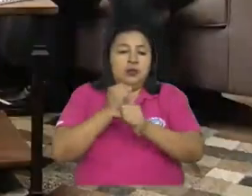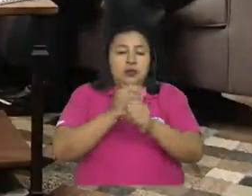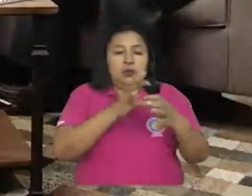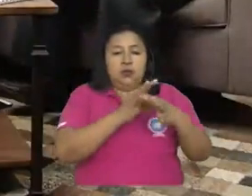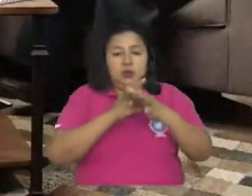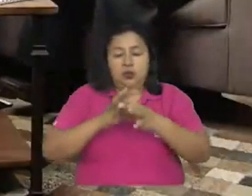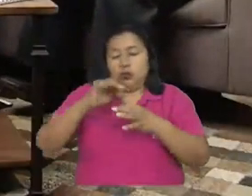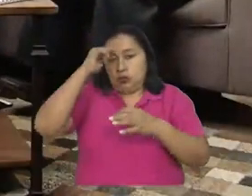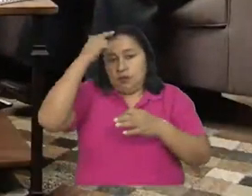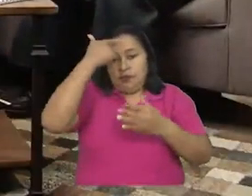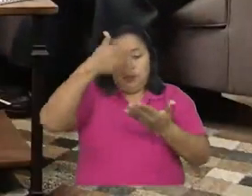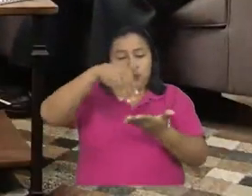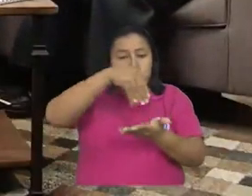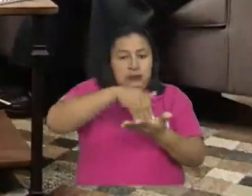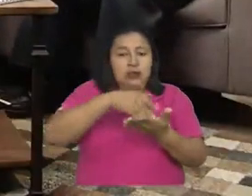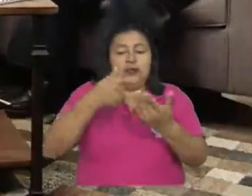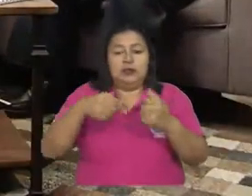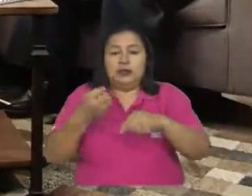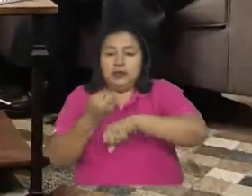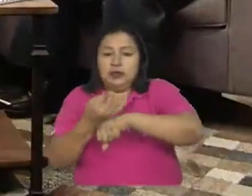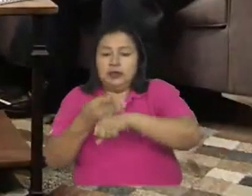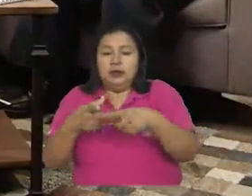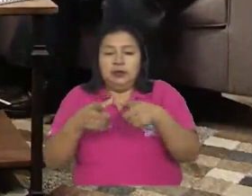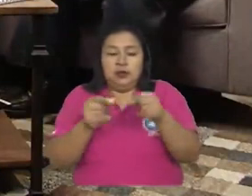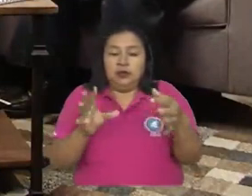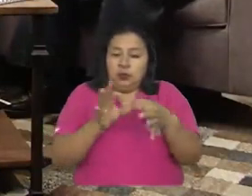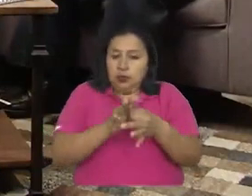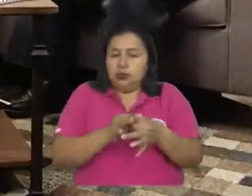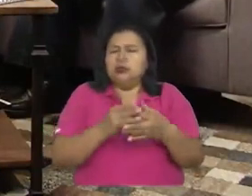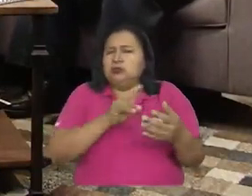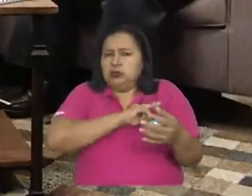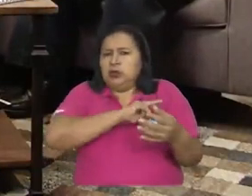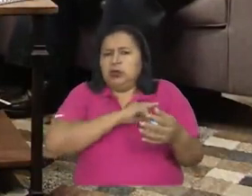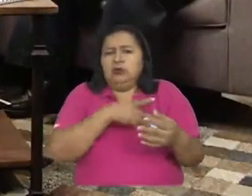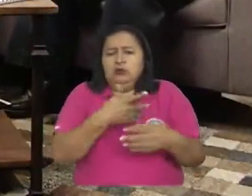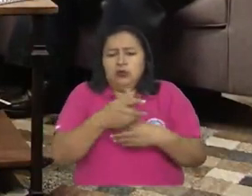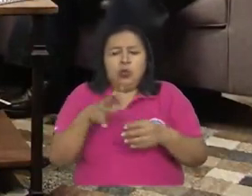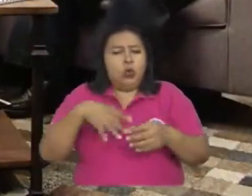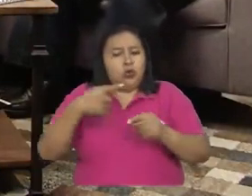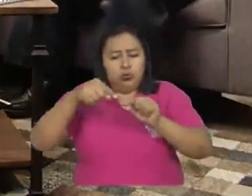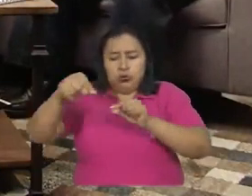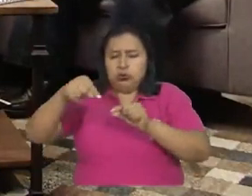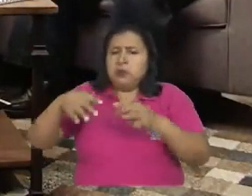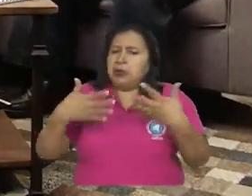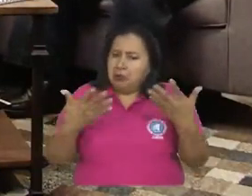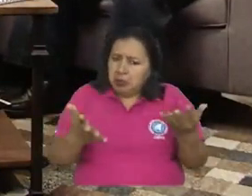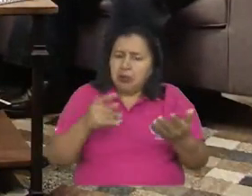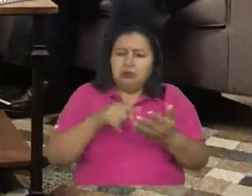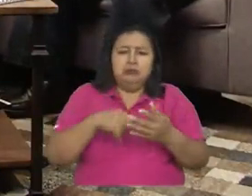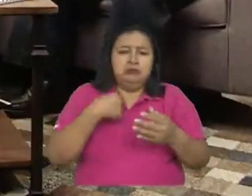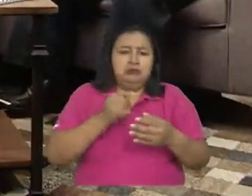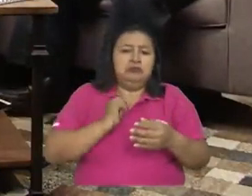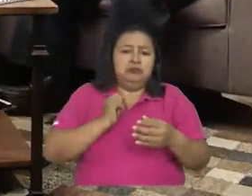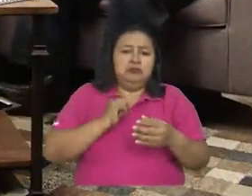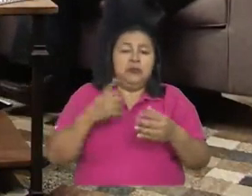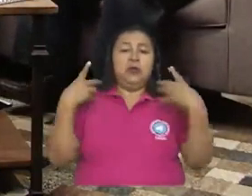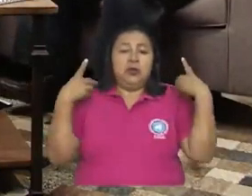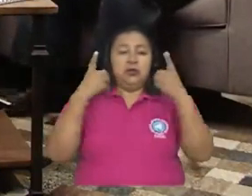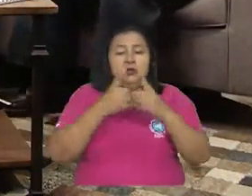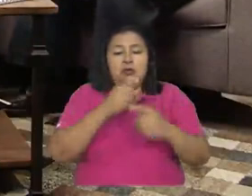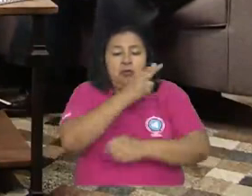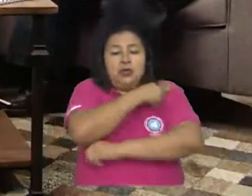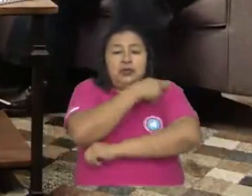gobierno central y en este caso la alcaldía de Managua, como también los hay en los otros municipios, gobierno central, bajo la dirección del comandante